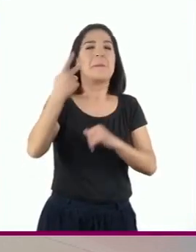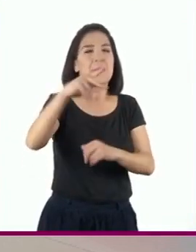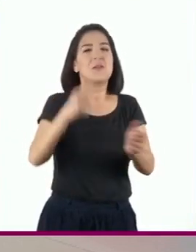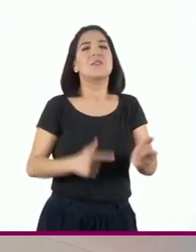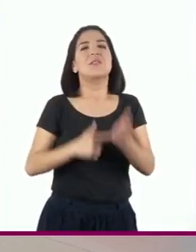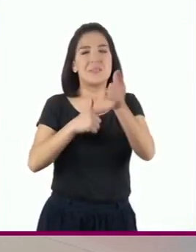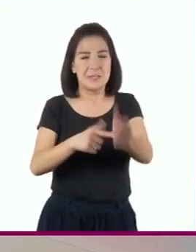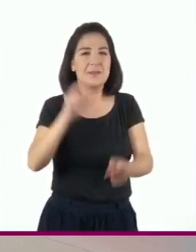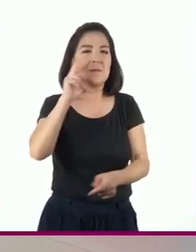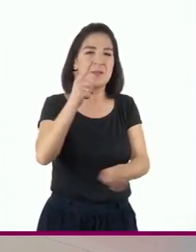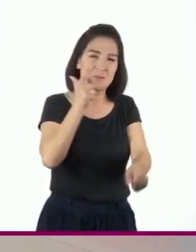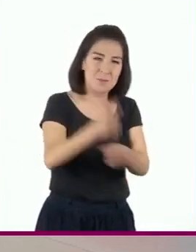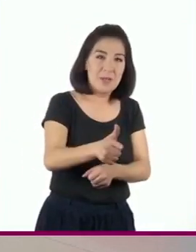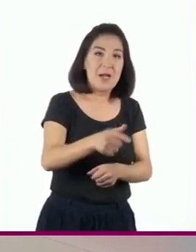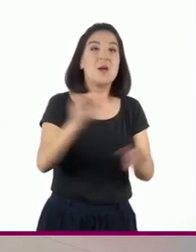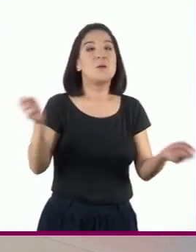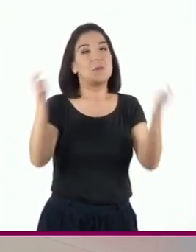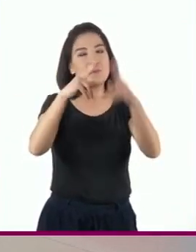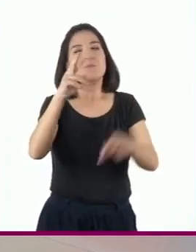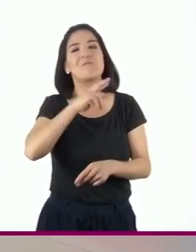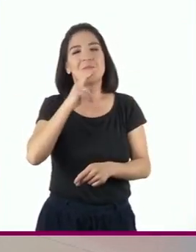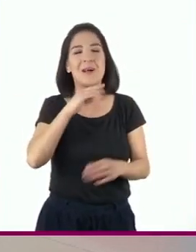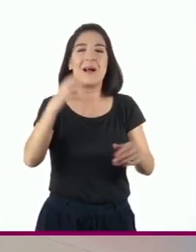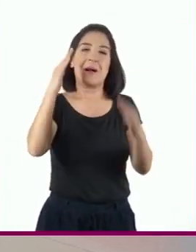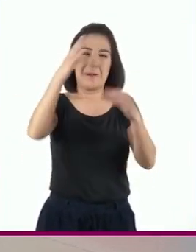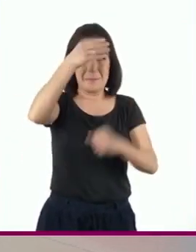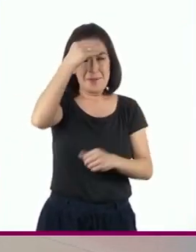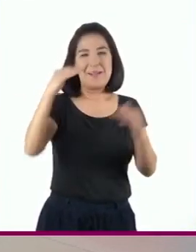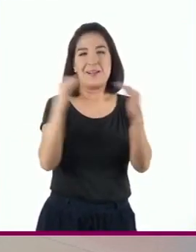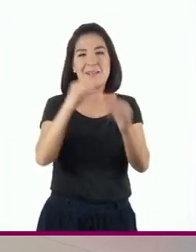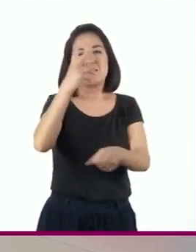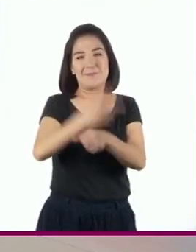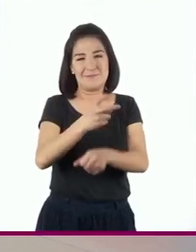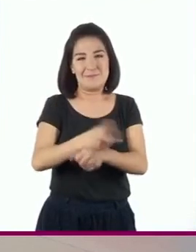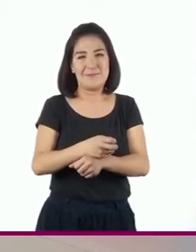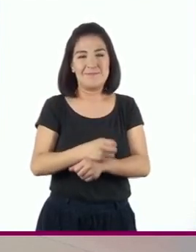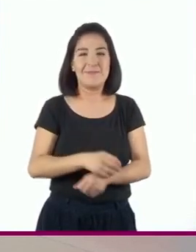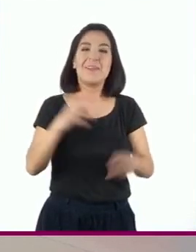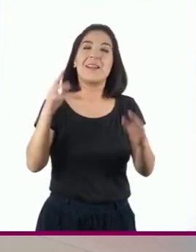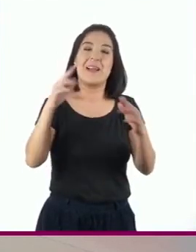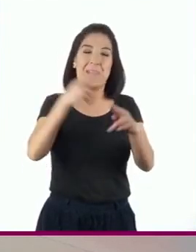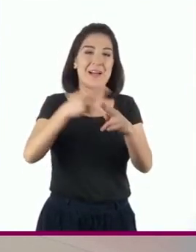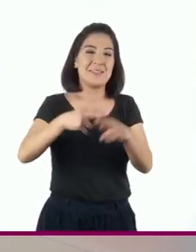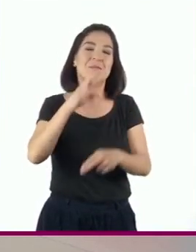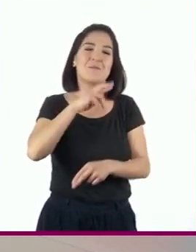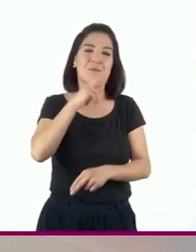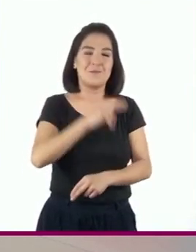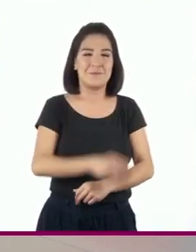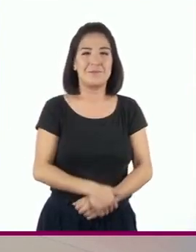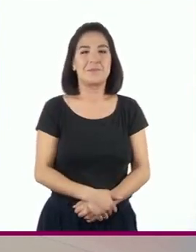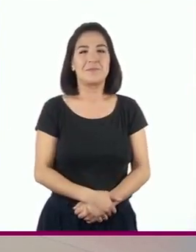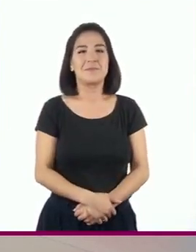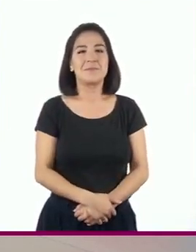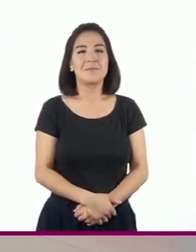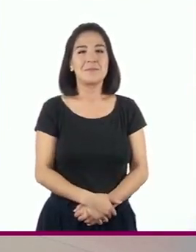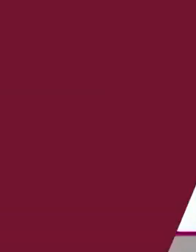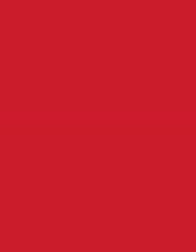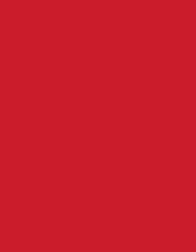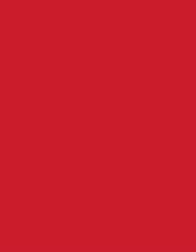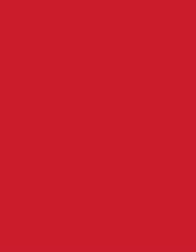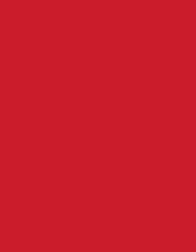una monitorización cuidadosa de las especies en evolución y un conocimiento cada vez más profundo de los